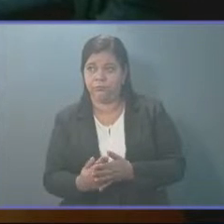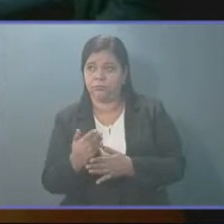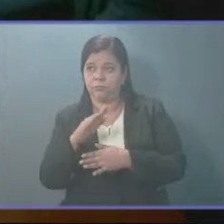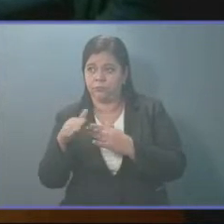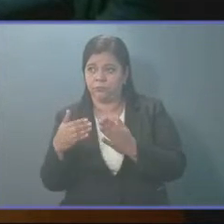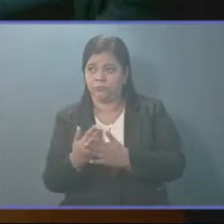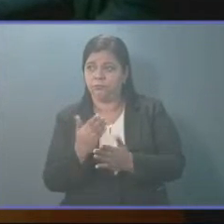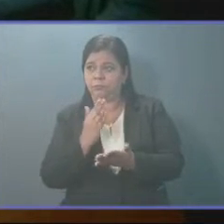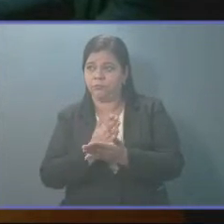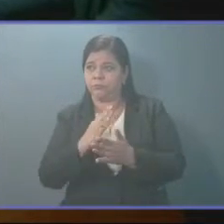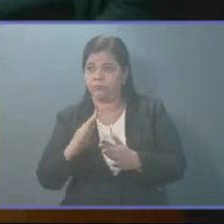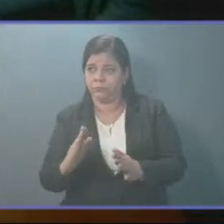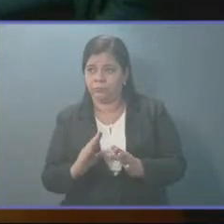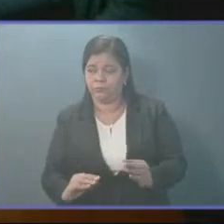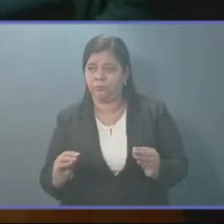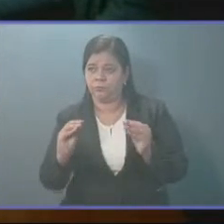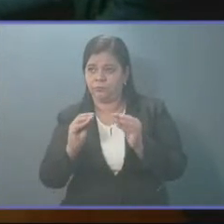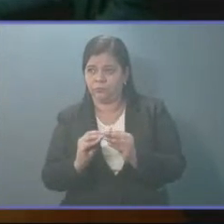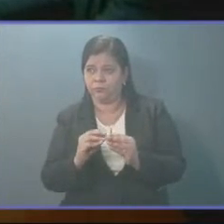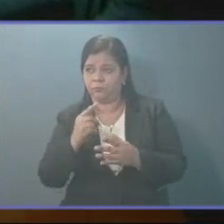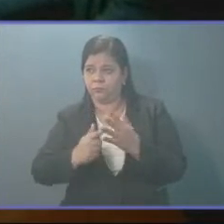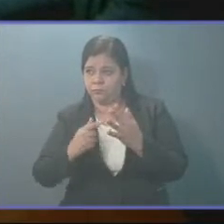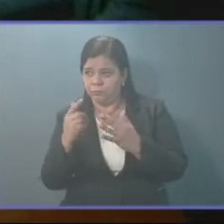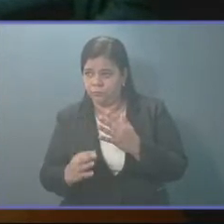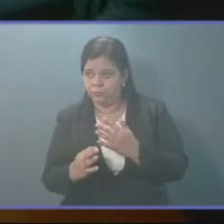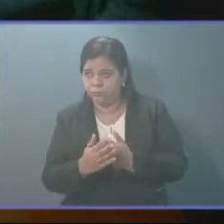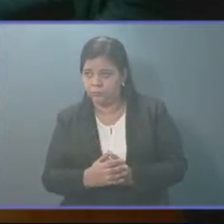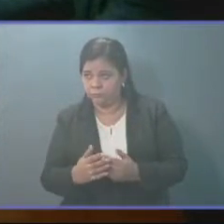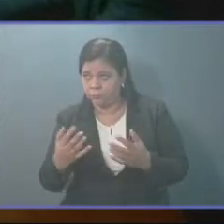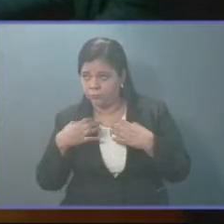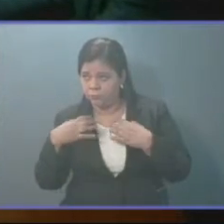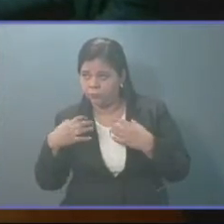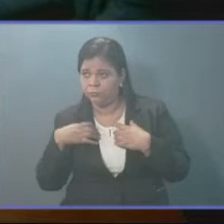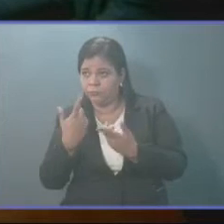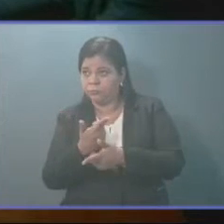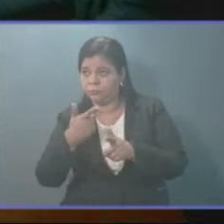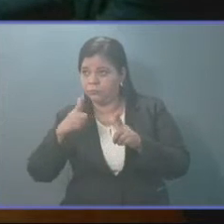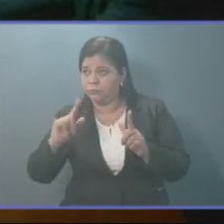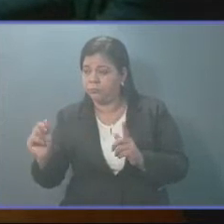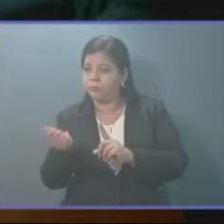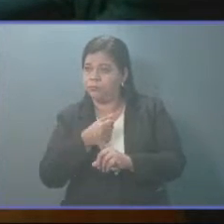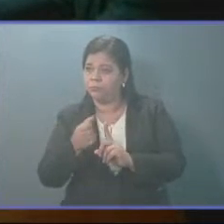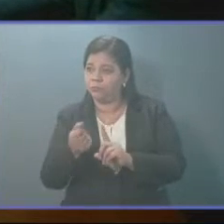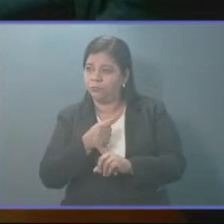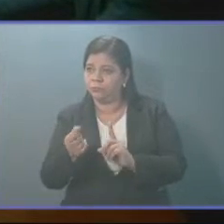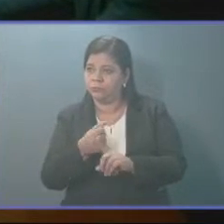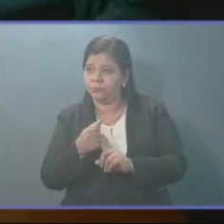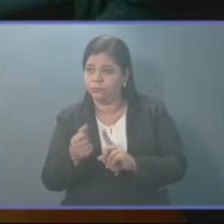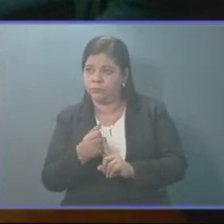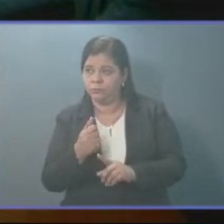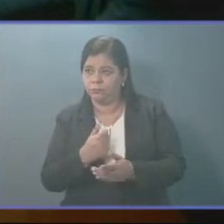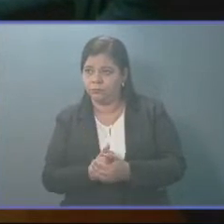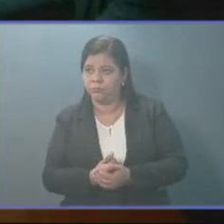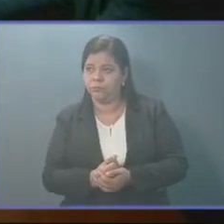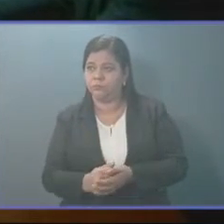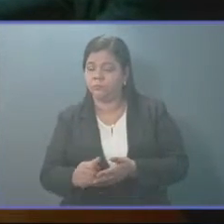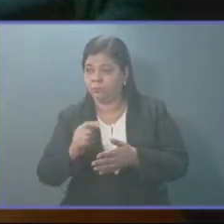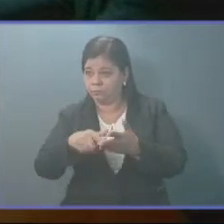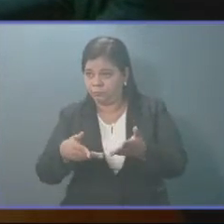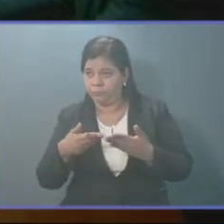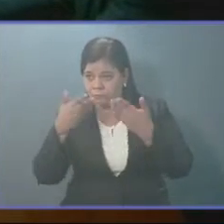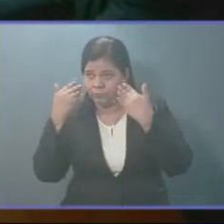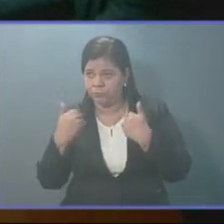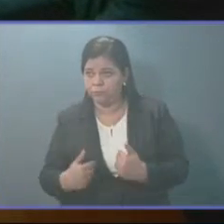de la Discriminación contra las Mujeres, Ley Especial Integral para una Vida Libre de Violencia para las Mujeres, Convención sobre Derechos Humanos de las Personas